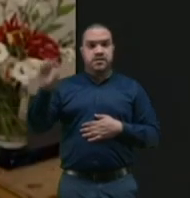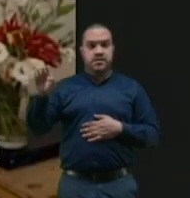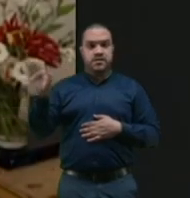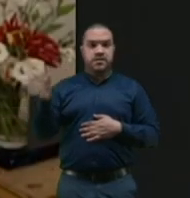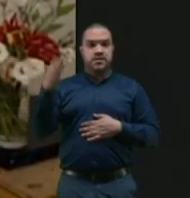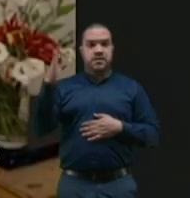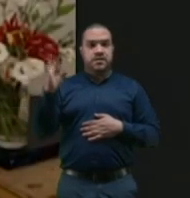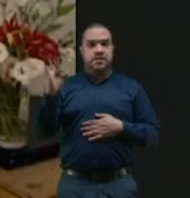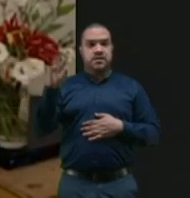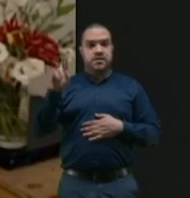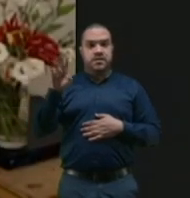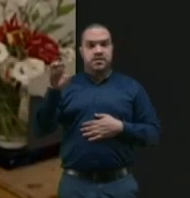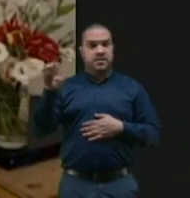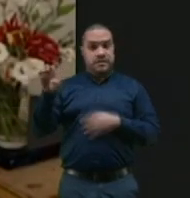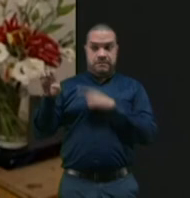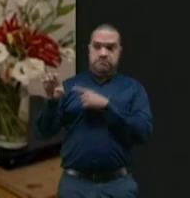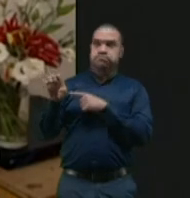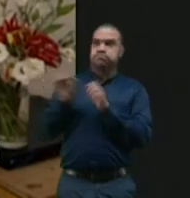lugares en Latinoamérica.